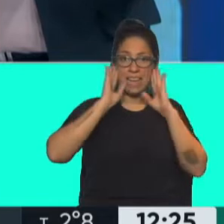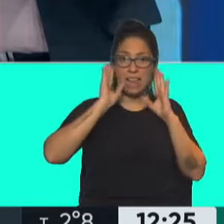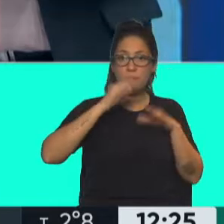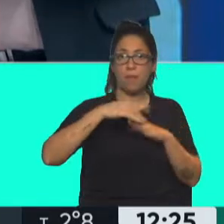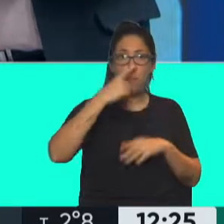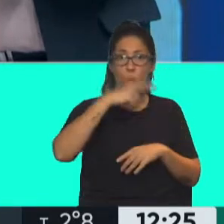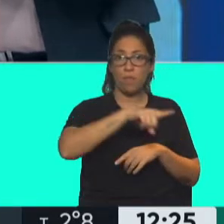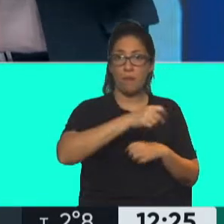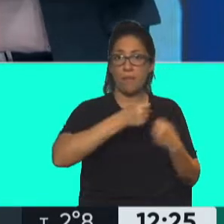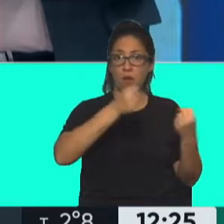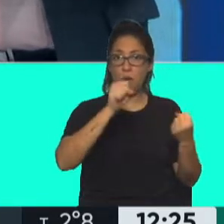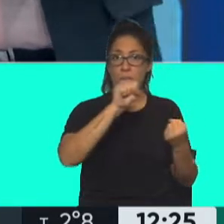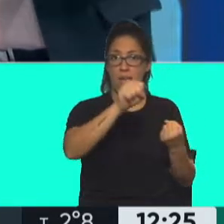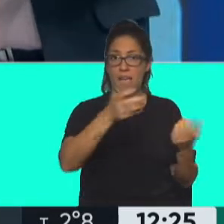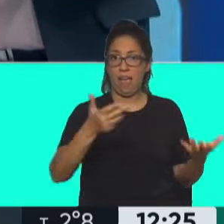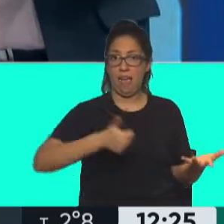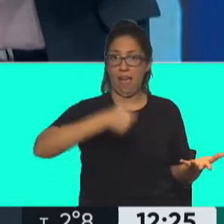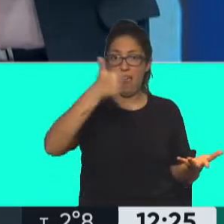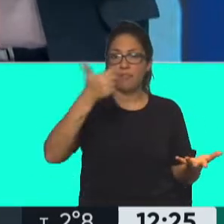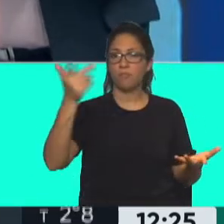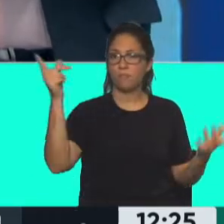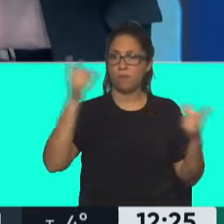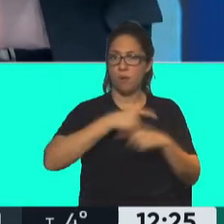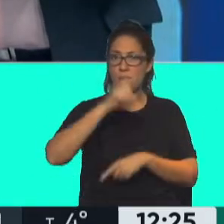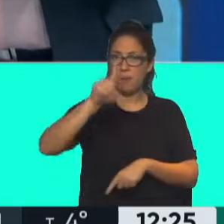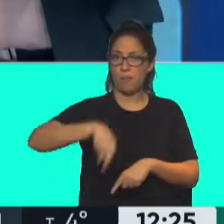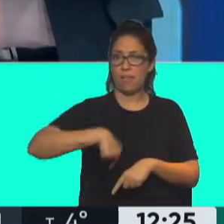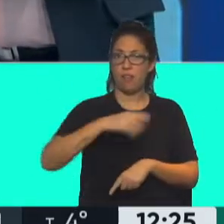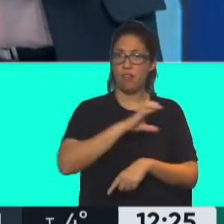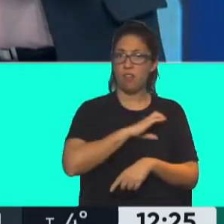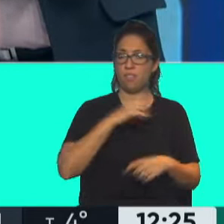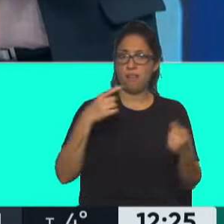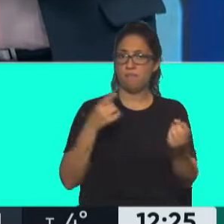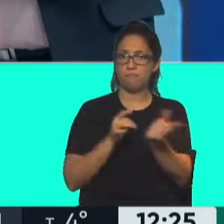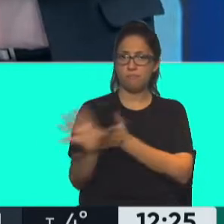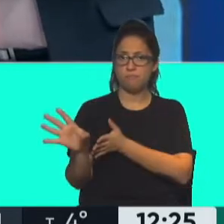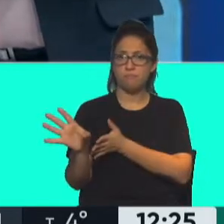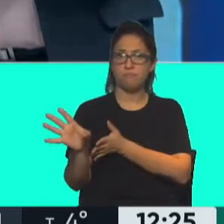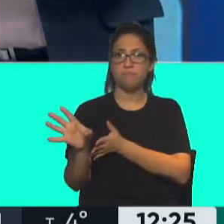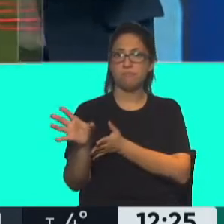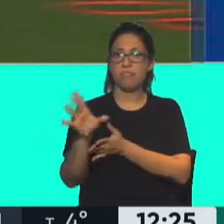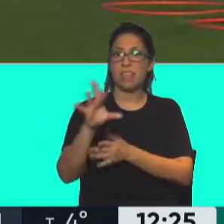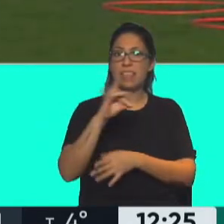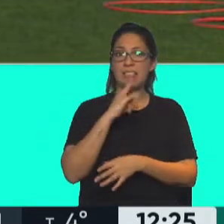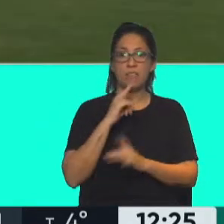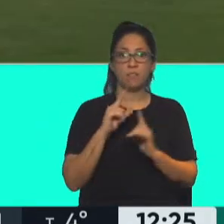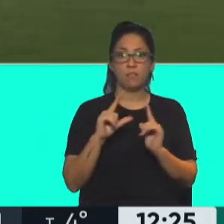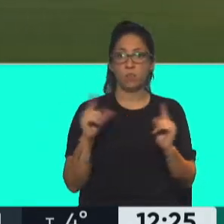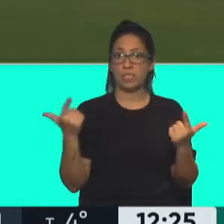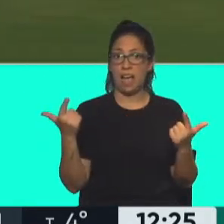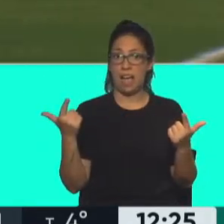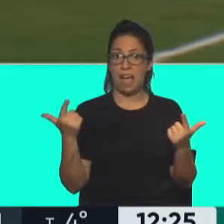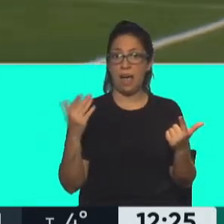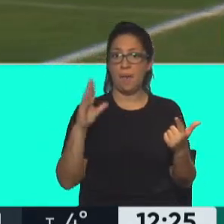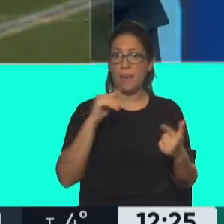festejar un título de esa índole. Por eso todos los problemas, la eliminación ante Corinthians, esa aparición... Un técnico que ya no está. Un técnico que ya no está, que